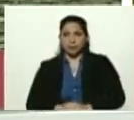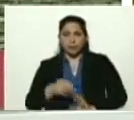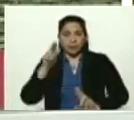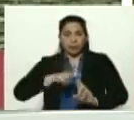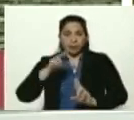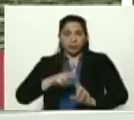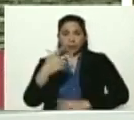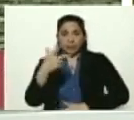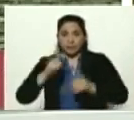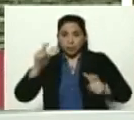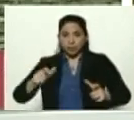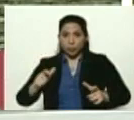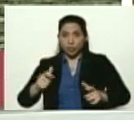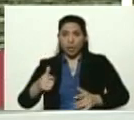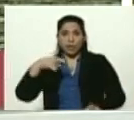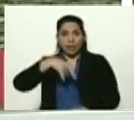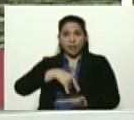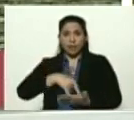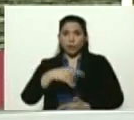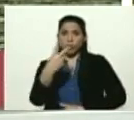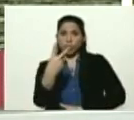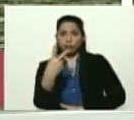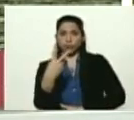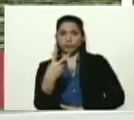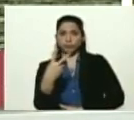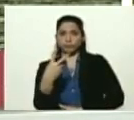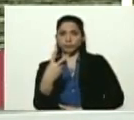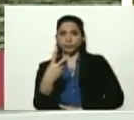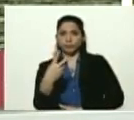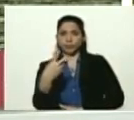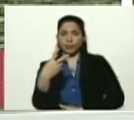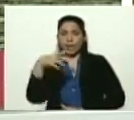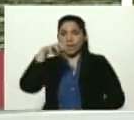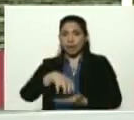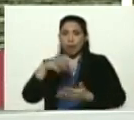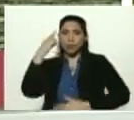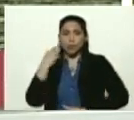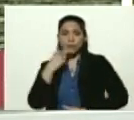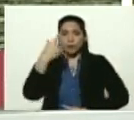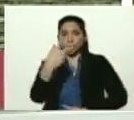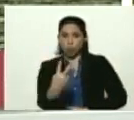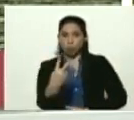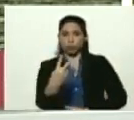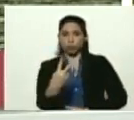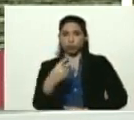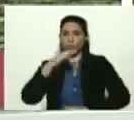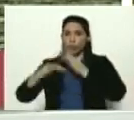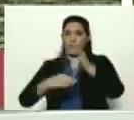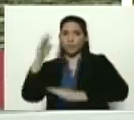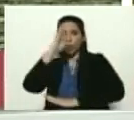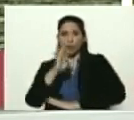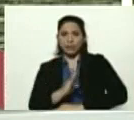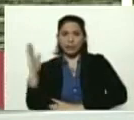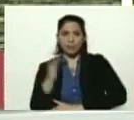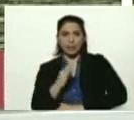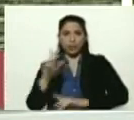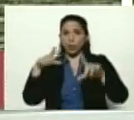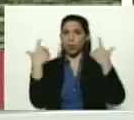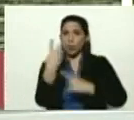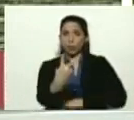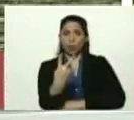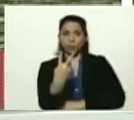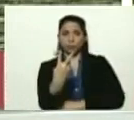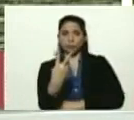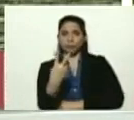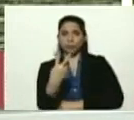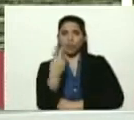Táchira, 3 casos, Carabobo, 2 casos, Estado Bolívar, 2 casos, contaminados de Brasil. La Guaira, 2 casos